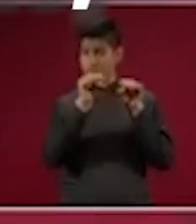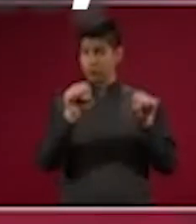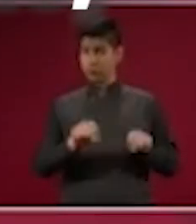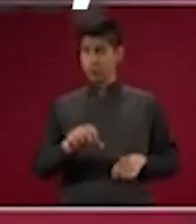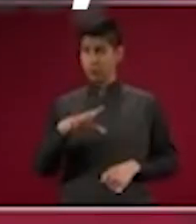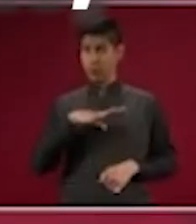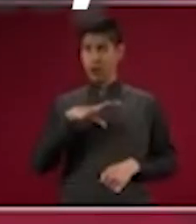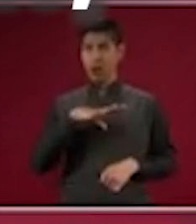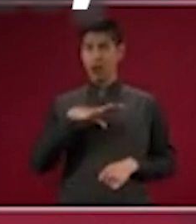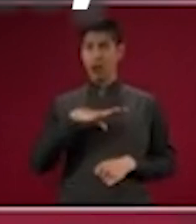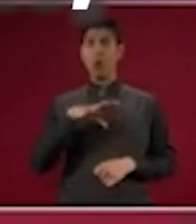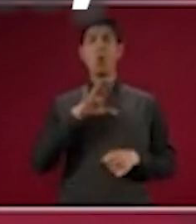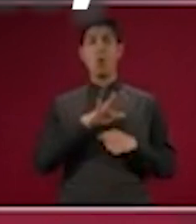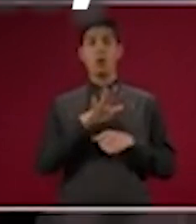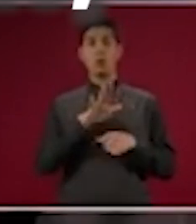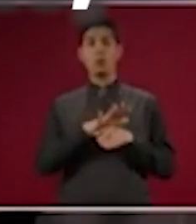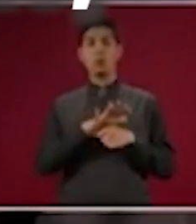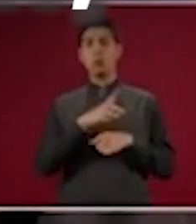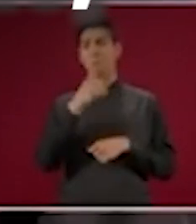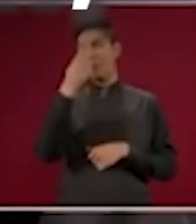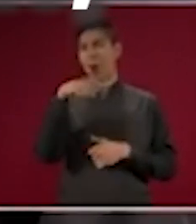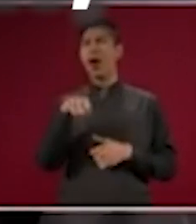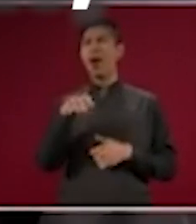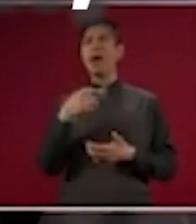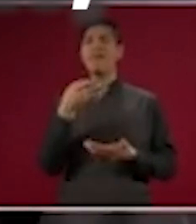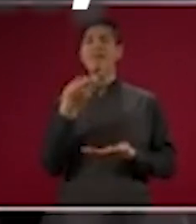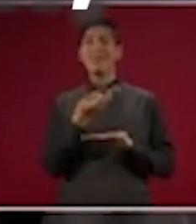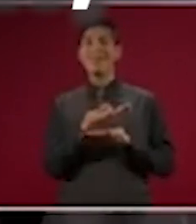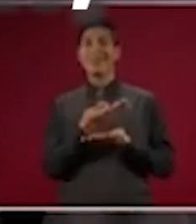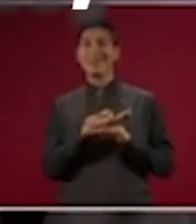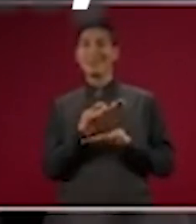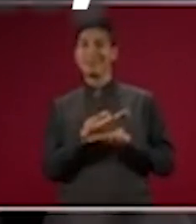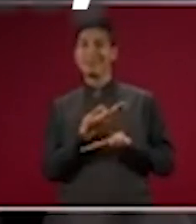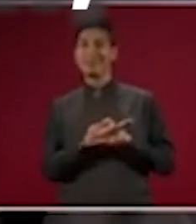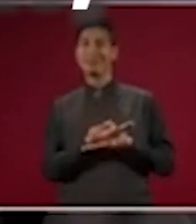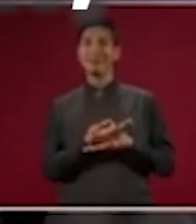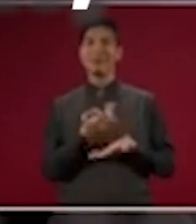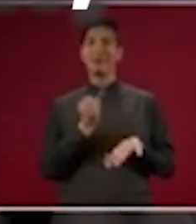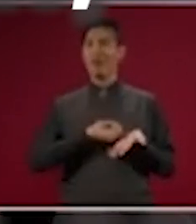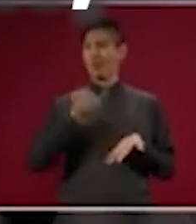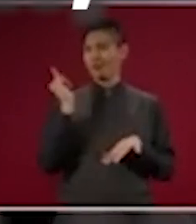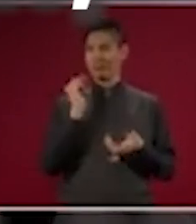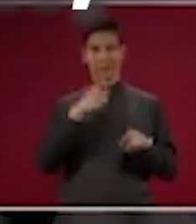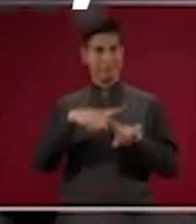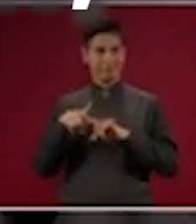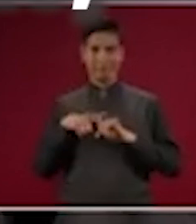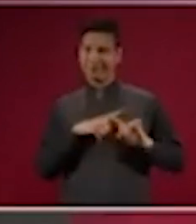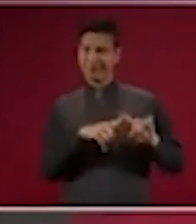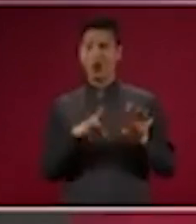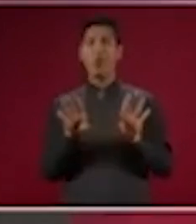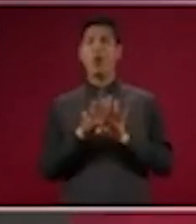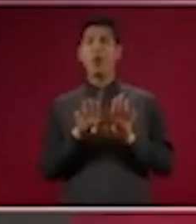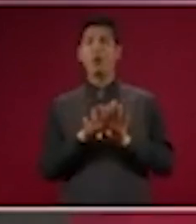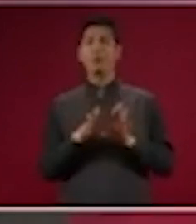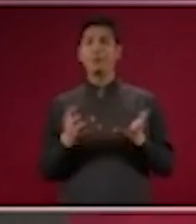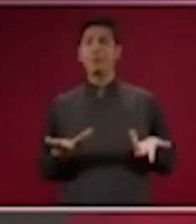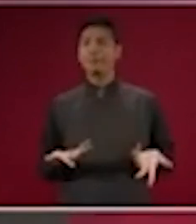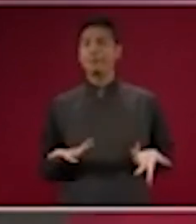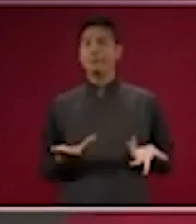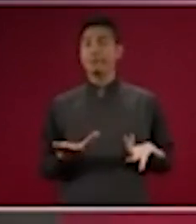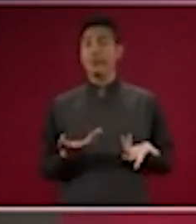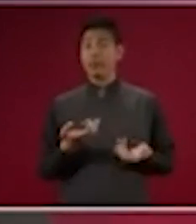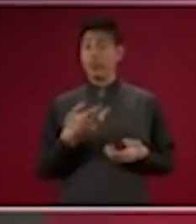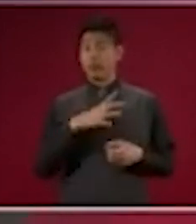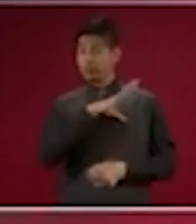Dijo que en su gobierno no habría influyentismo, amiguismo y nepotismo, pero mintió. A menos de 3 meses de